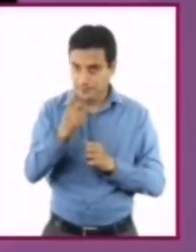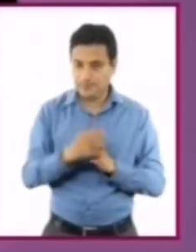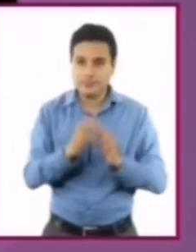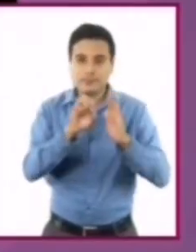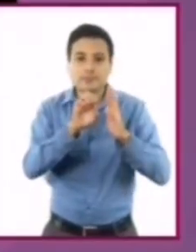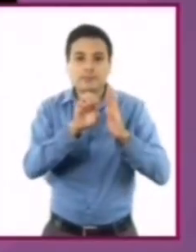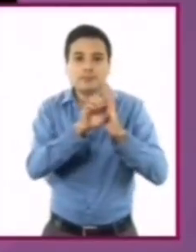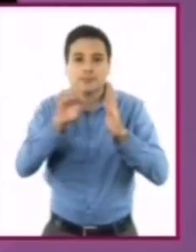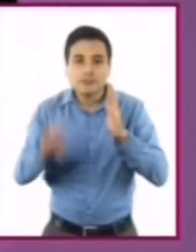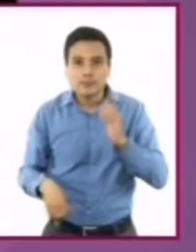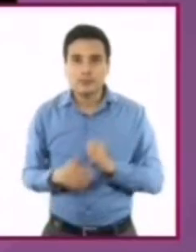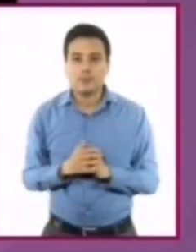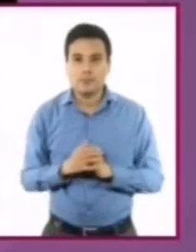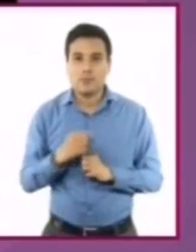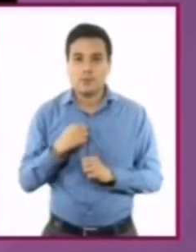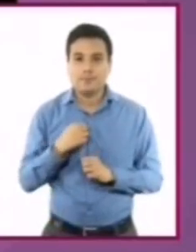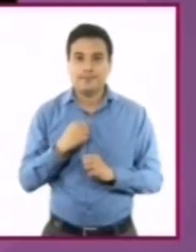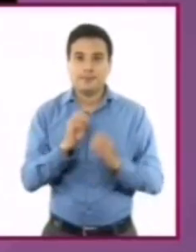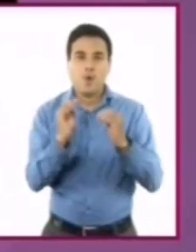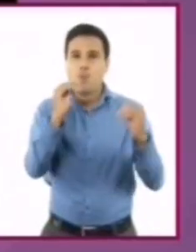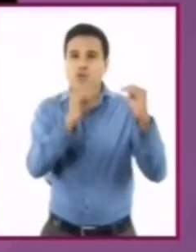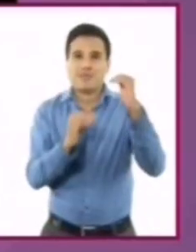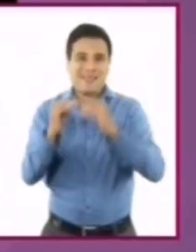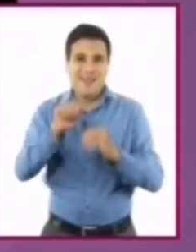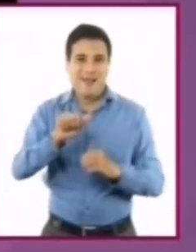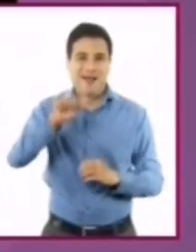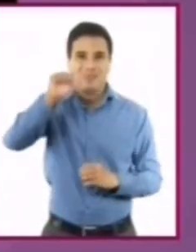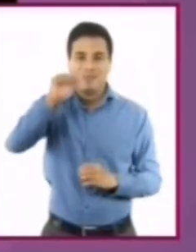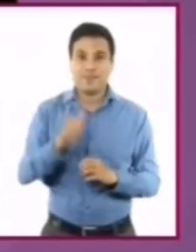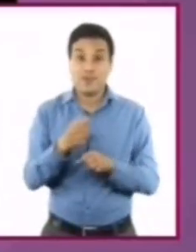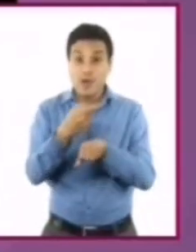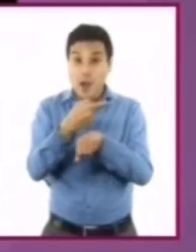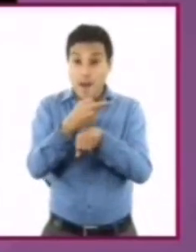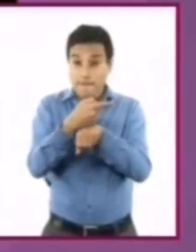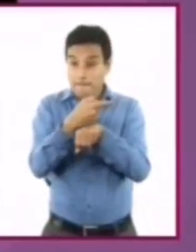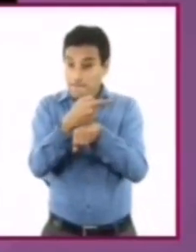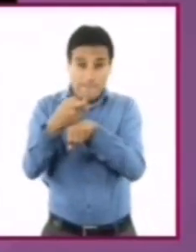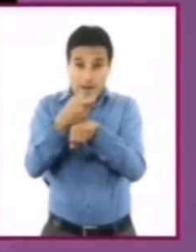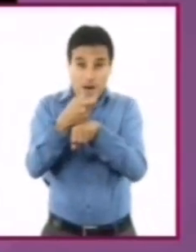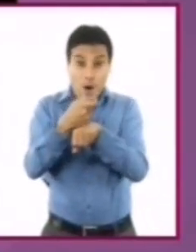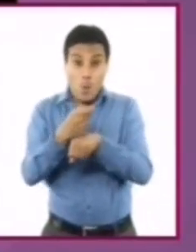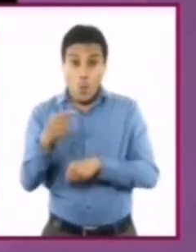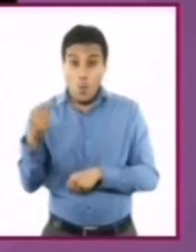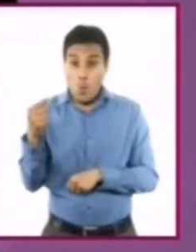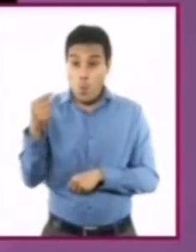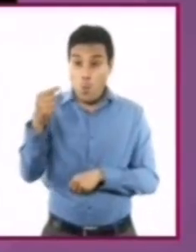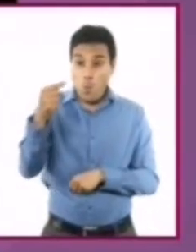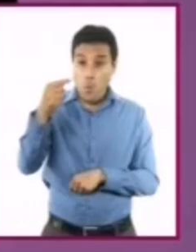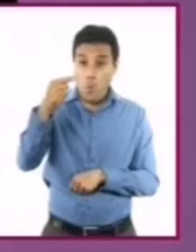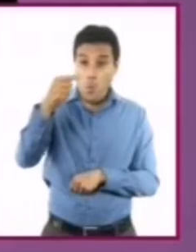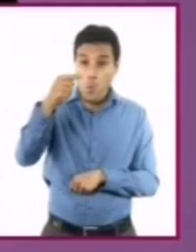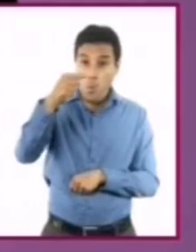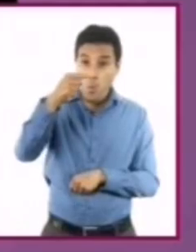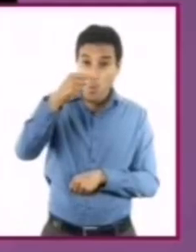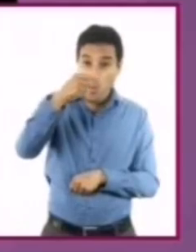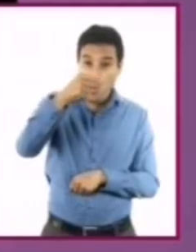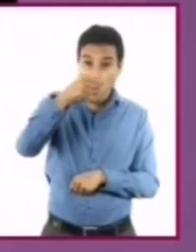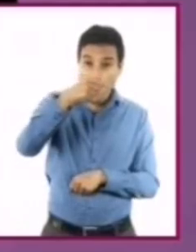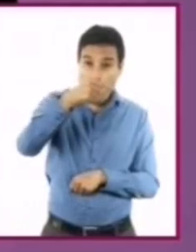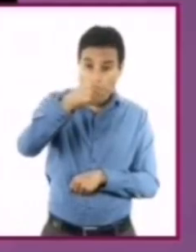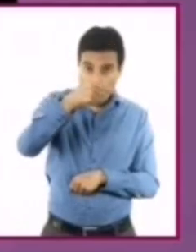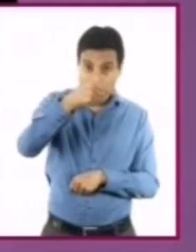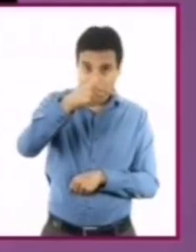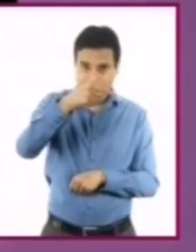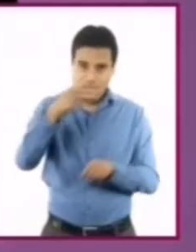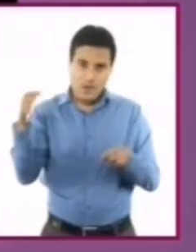un proyectil fuera lanzado desde una montaña muy alta, se describiría una trayectoria curva hasta caer en la superficie de la Tierra.